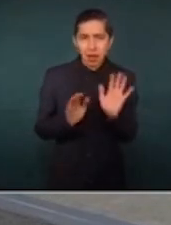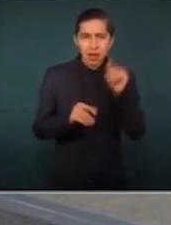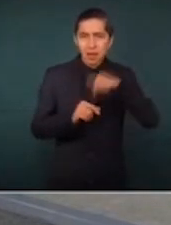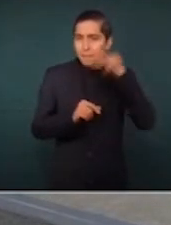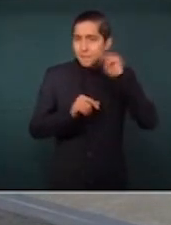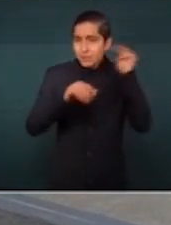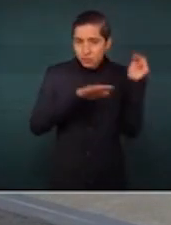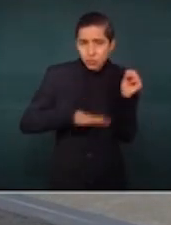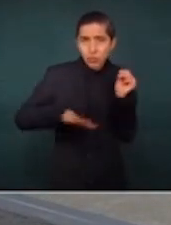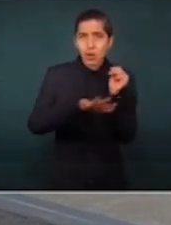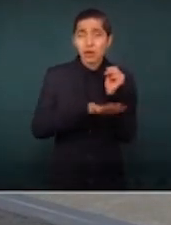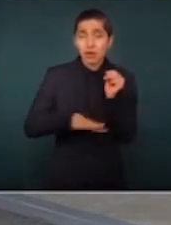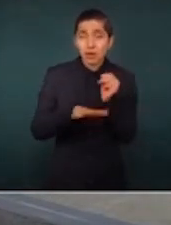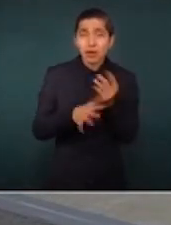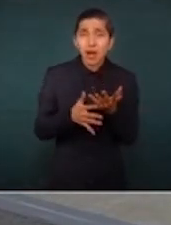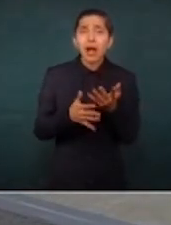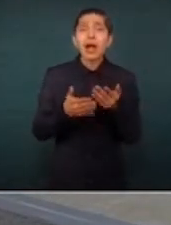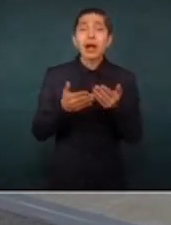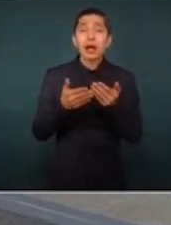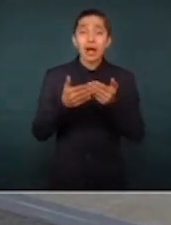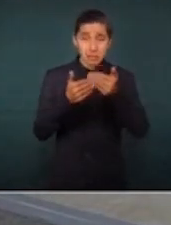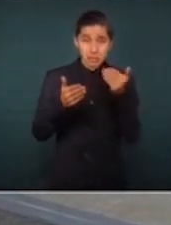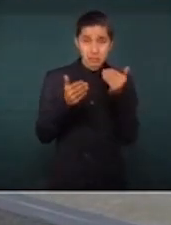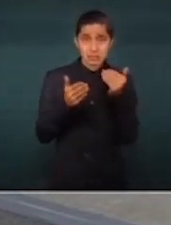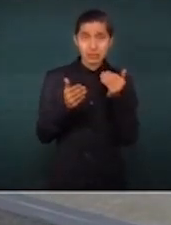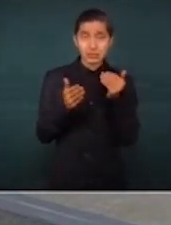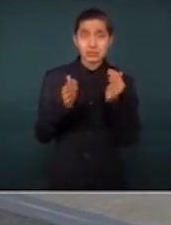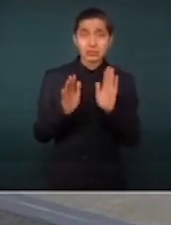y abrimos. Antes,